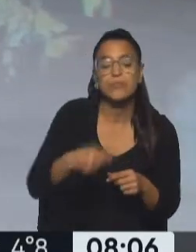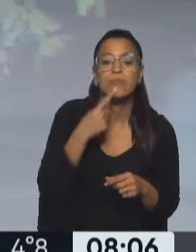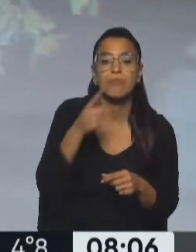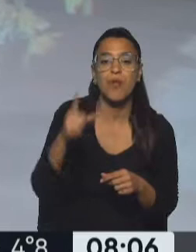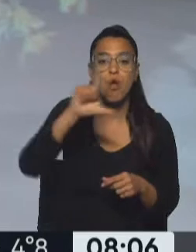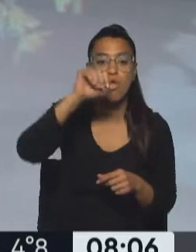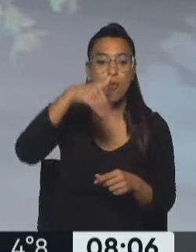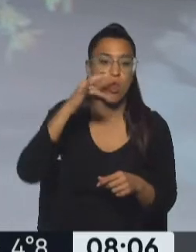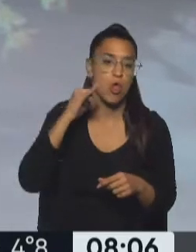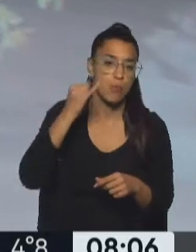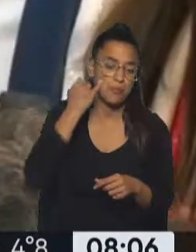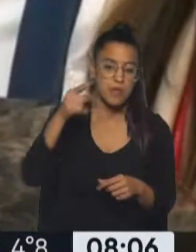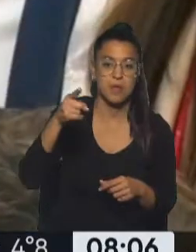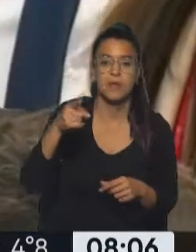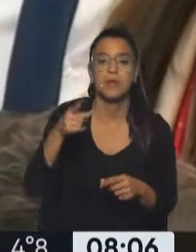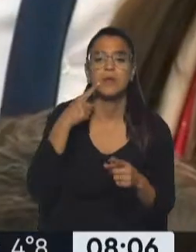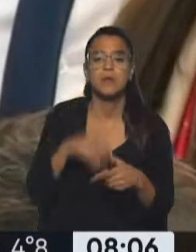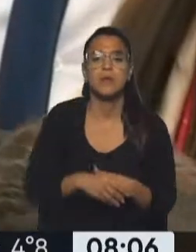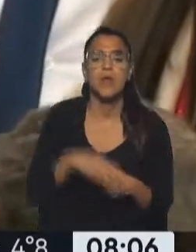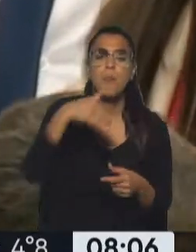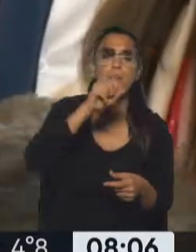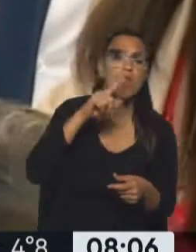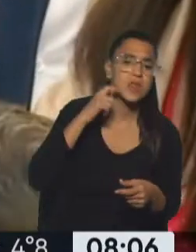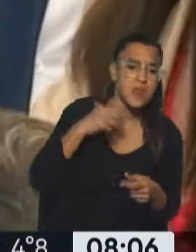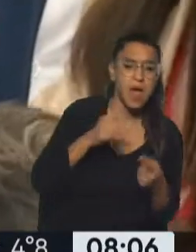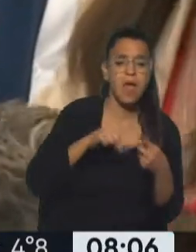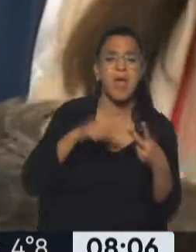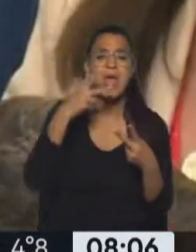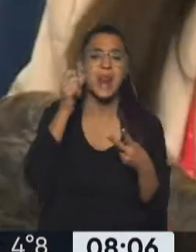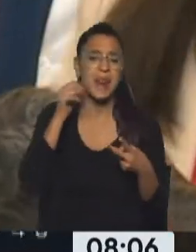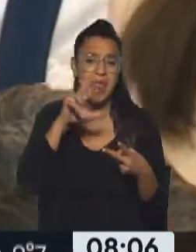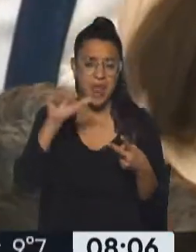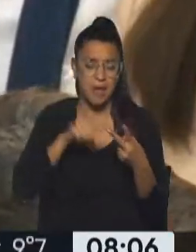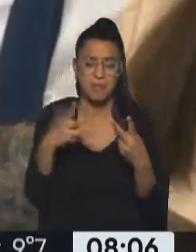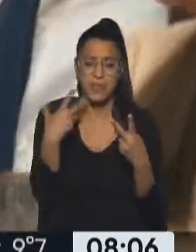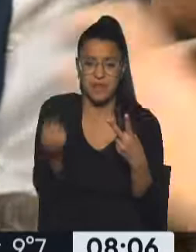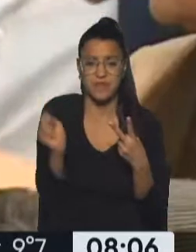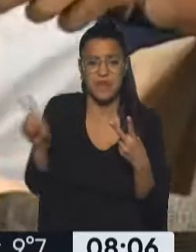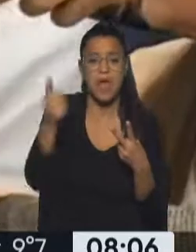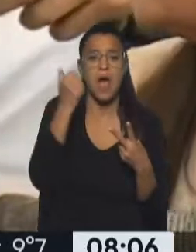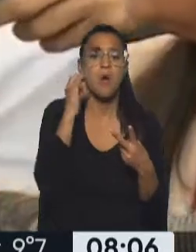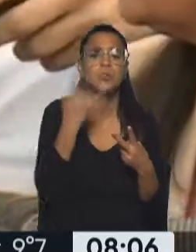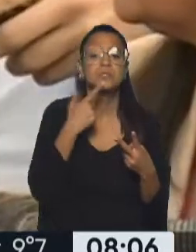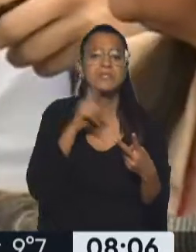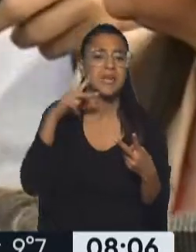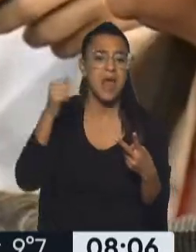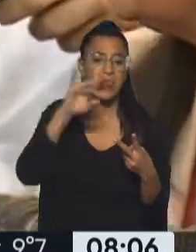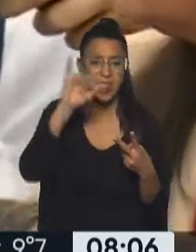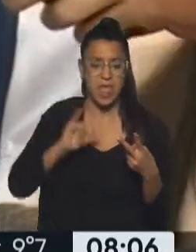con testimonios. Javier Molina y el doctor Herrera, que estamos en la defensa de Agustina Díaz a partir del